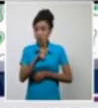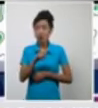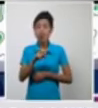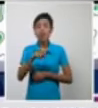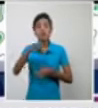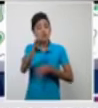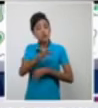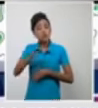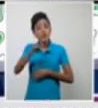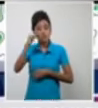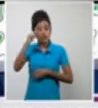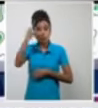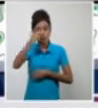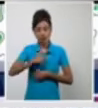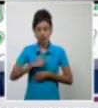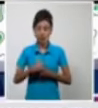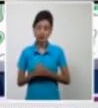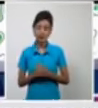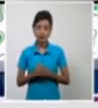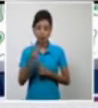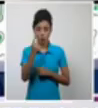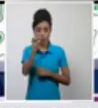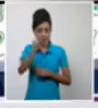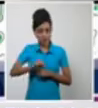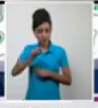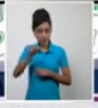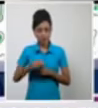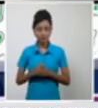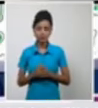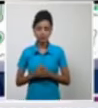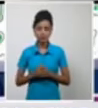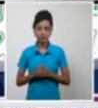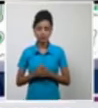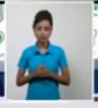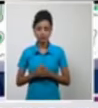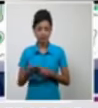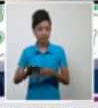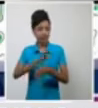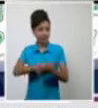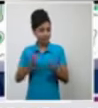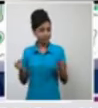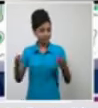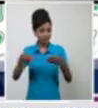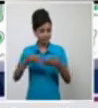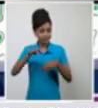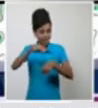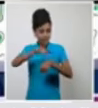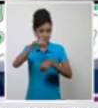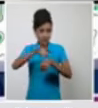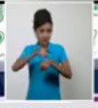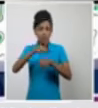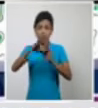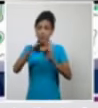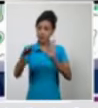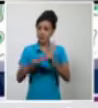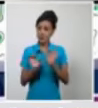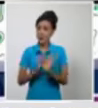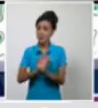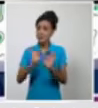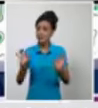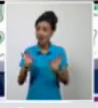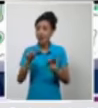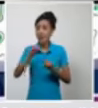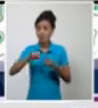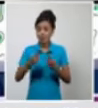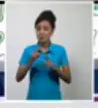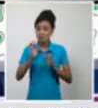municipio de Ciego de Ávila. Y no queremos finalizar este momento de programación especial a propósito de la conferencia de